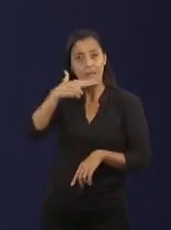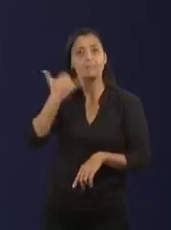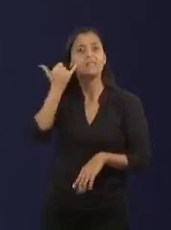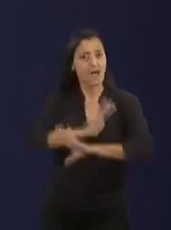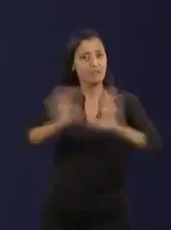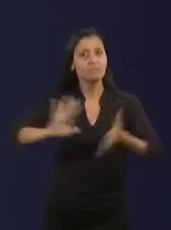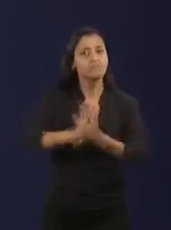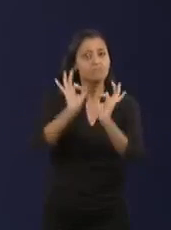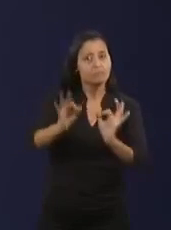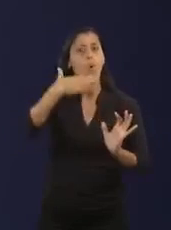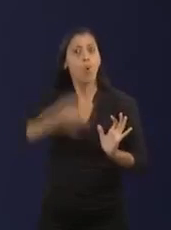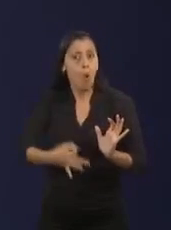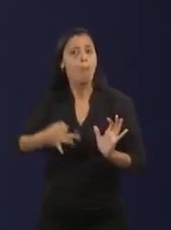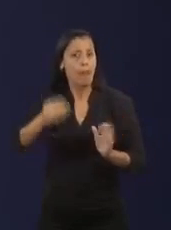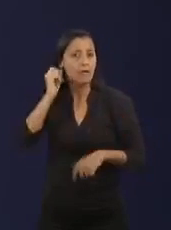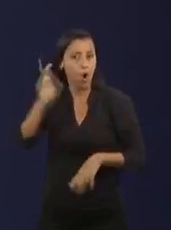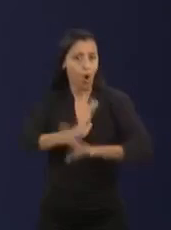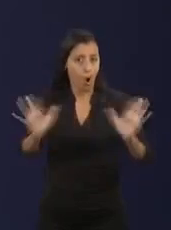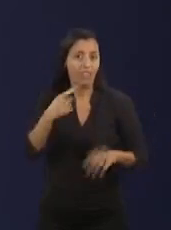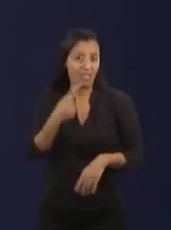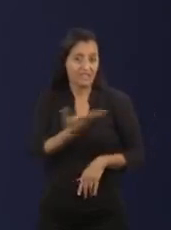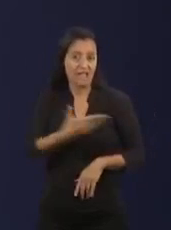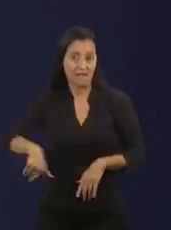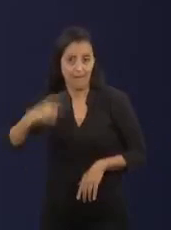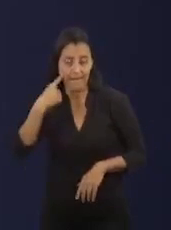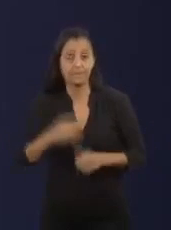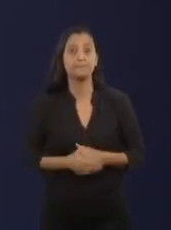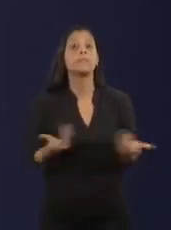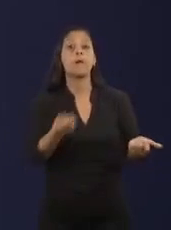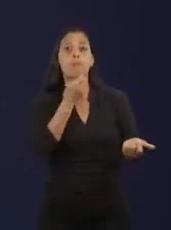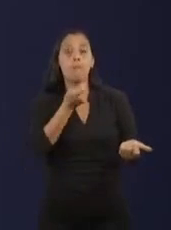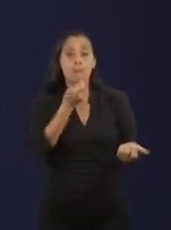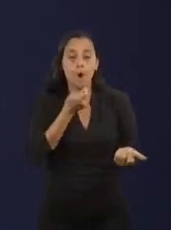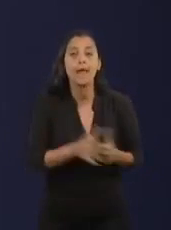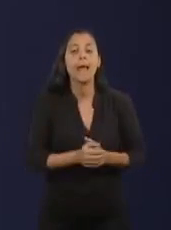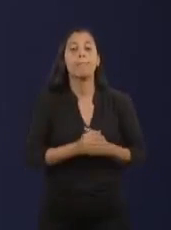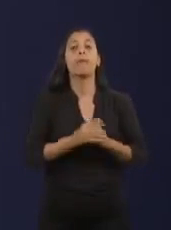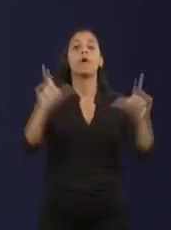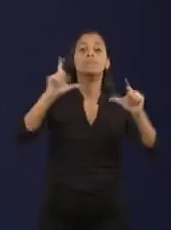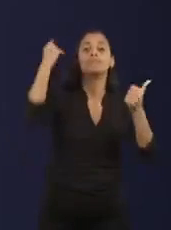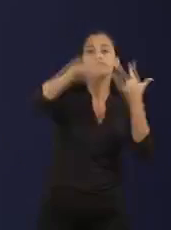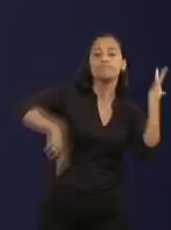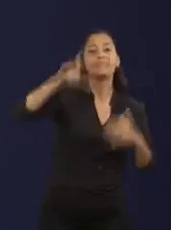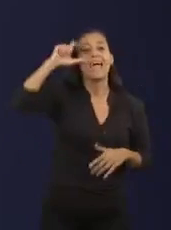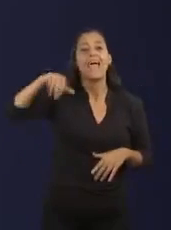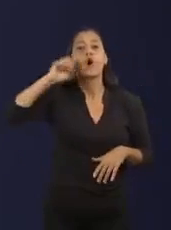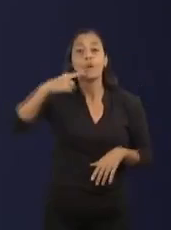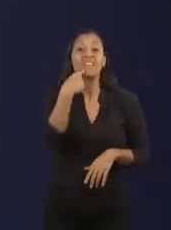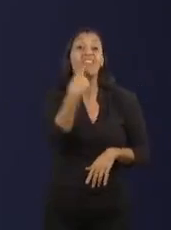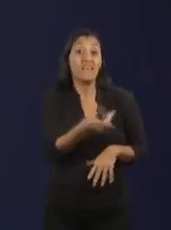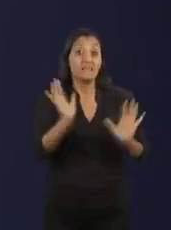eh Y bueno por ejemplo eh medios como de economist eh situa la